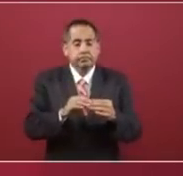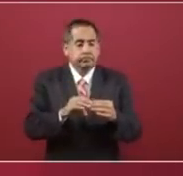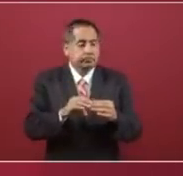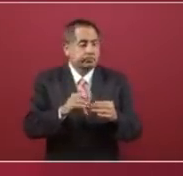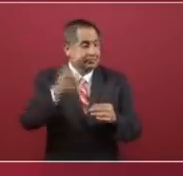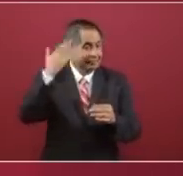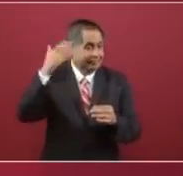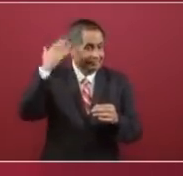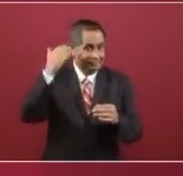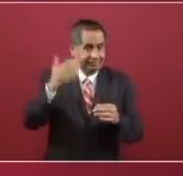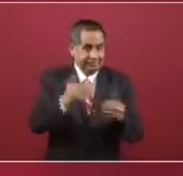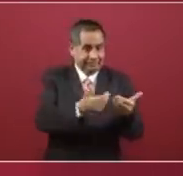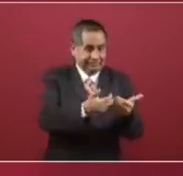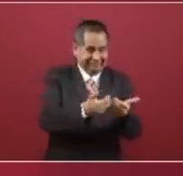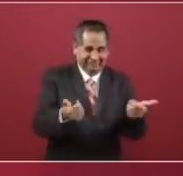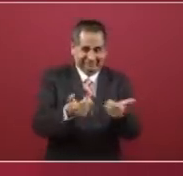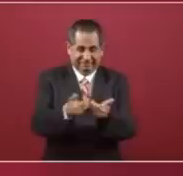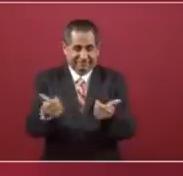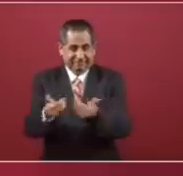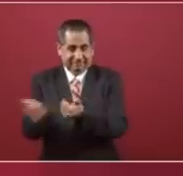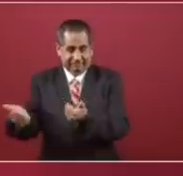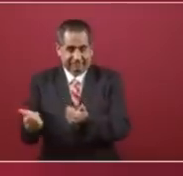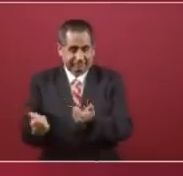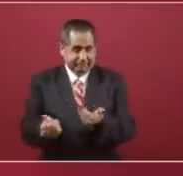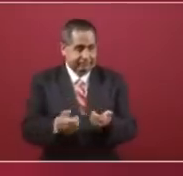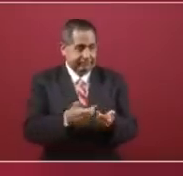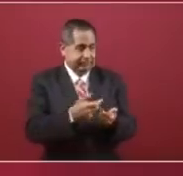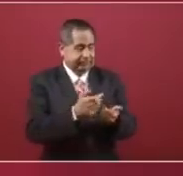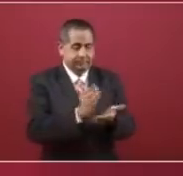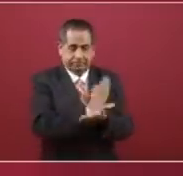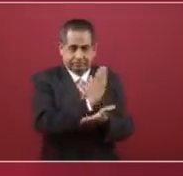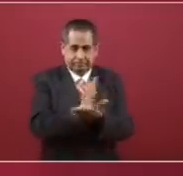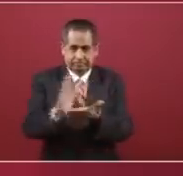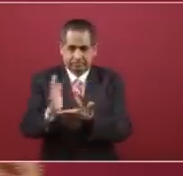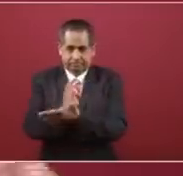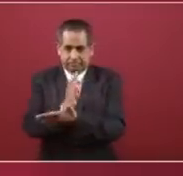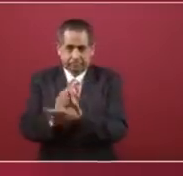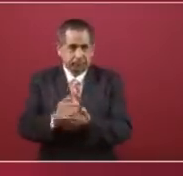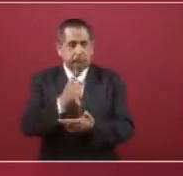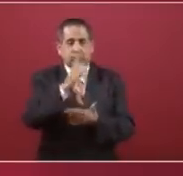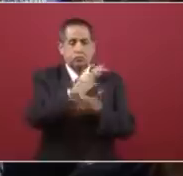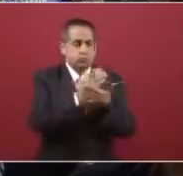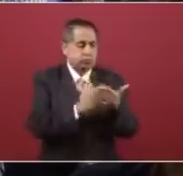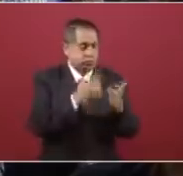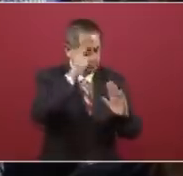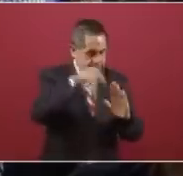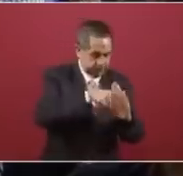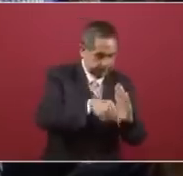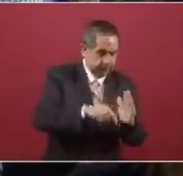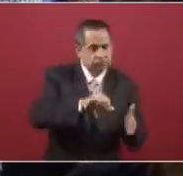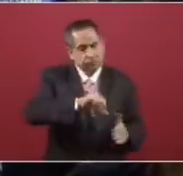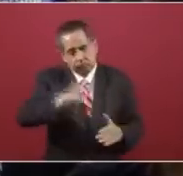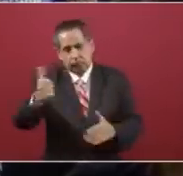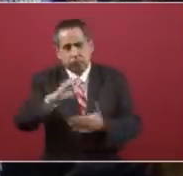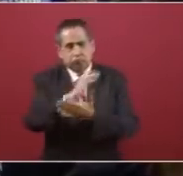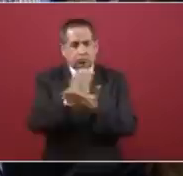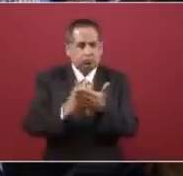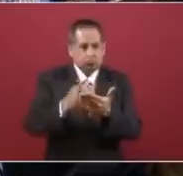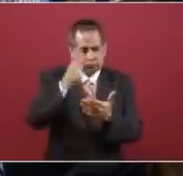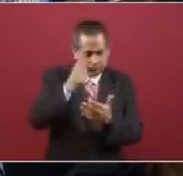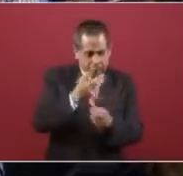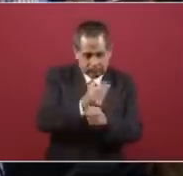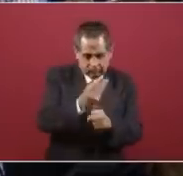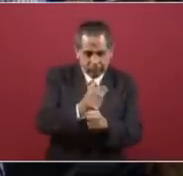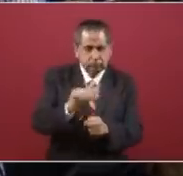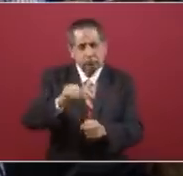Antes se daban contratos por partes. Un contrato para perforar, otro contrato